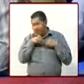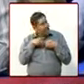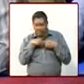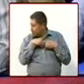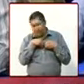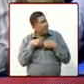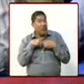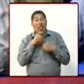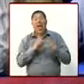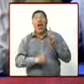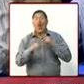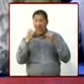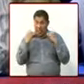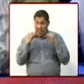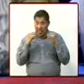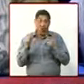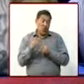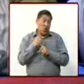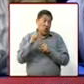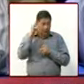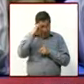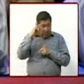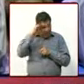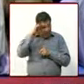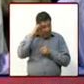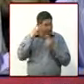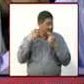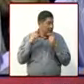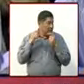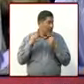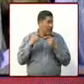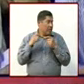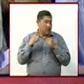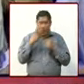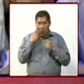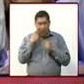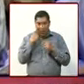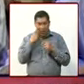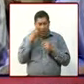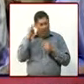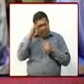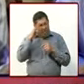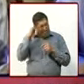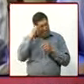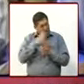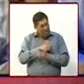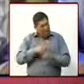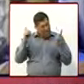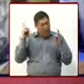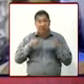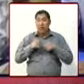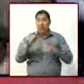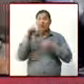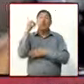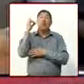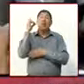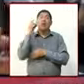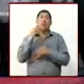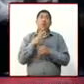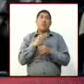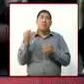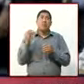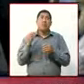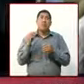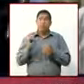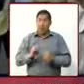contundente cualquier intento golpista que pretenda desconocer el Estado de Derecho vigente en Bolivia, por lo